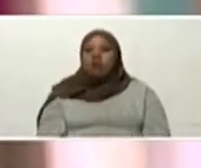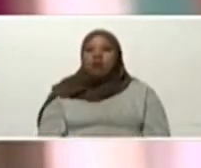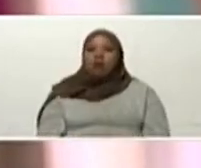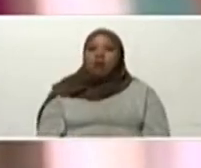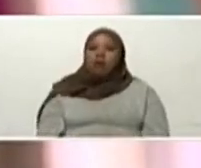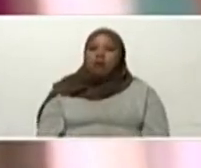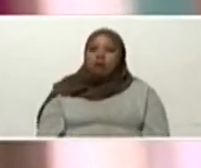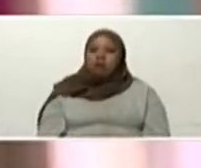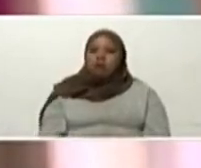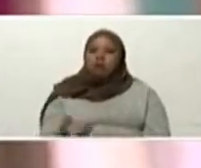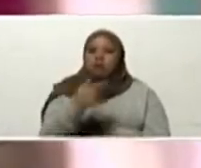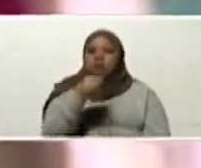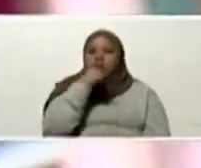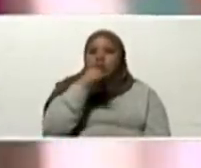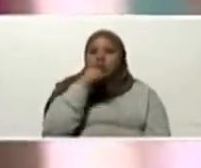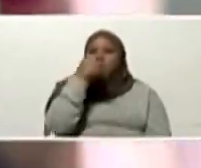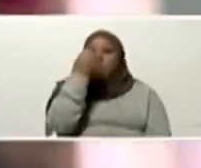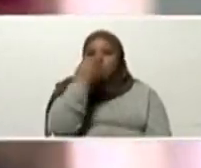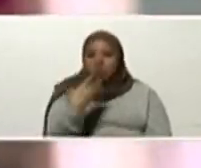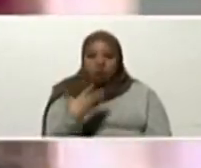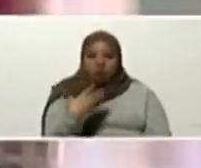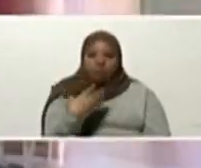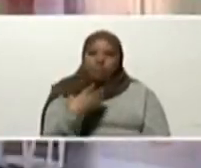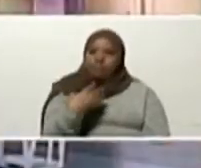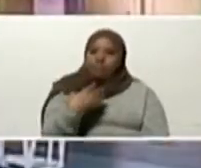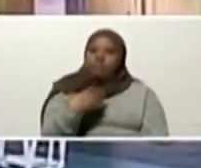La logografía, bueno.